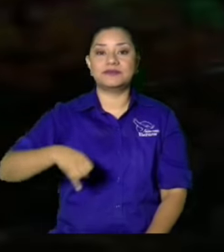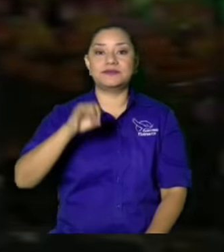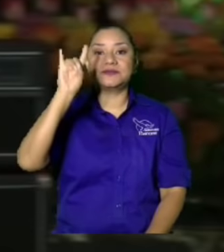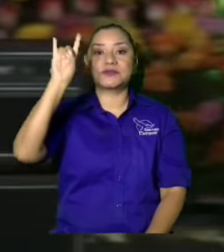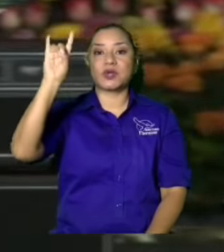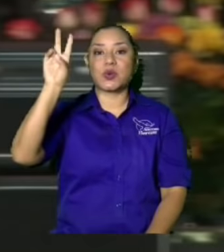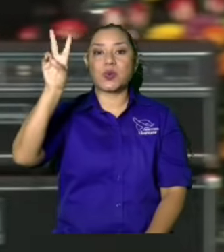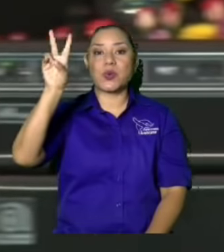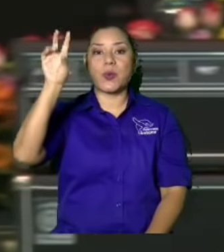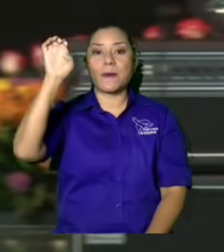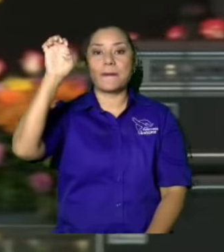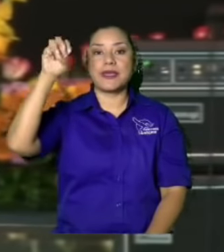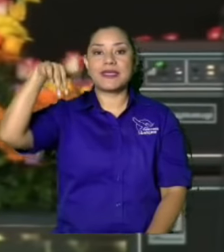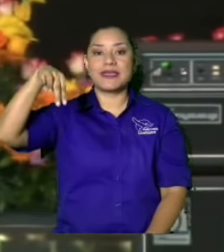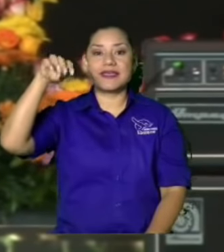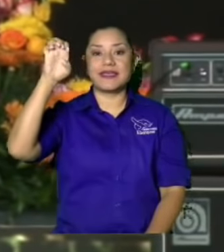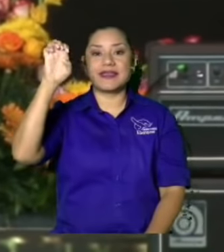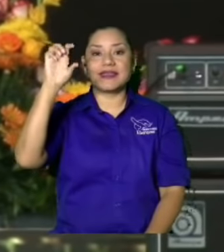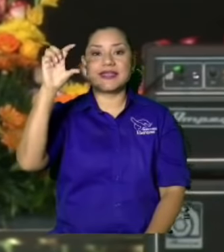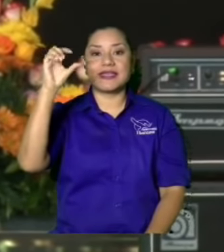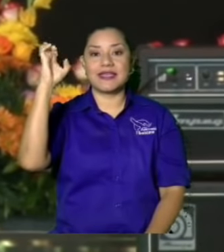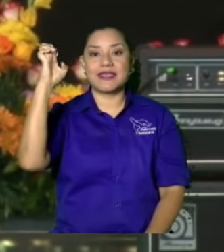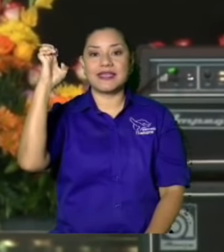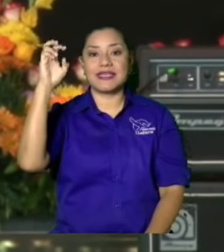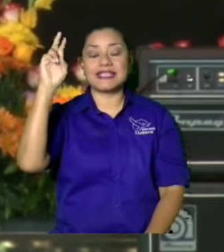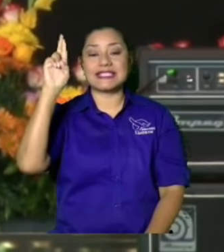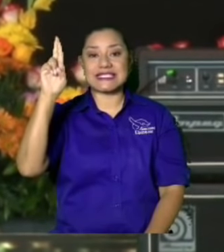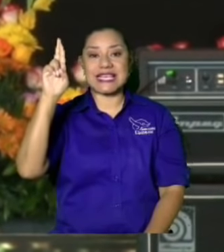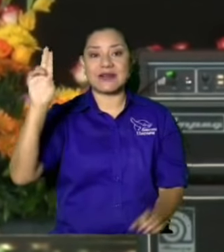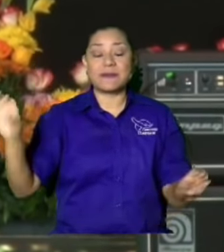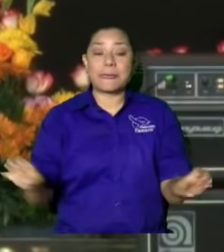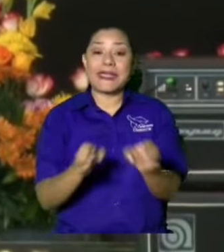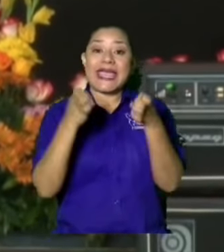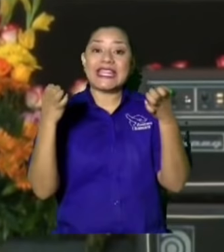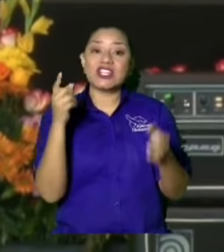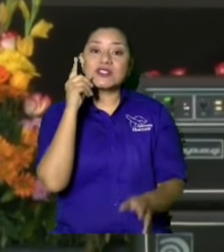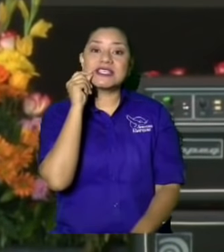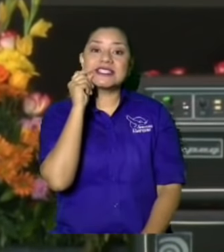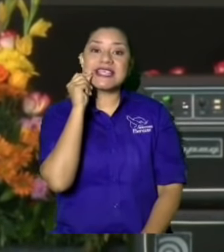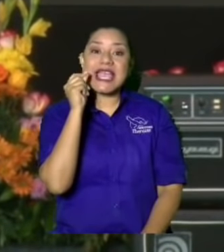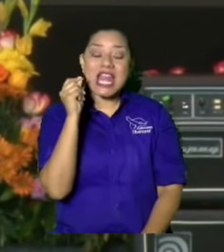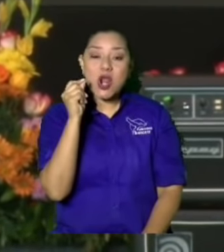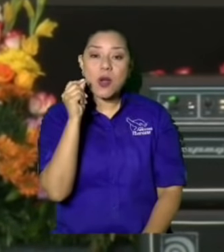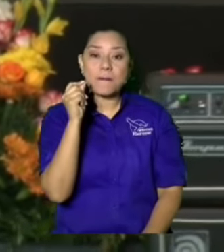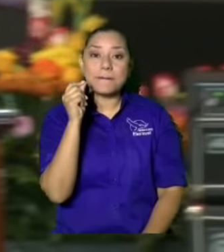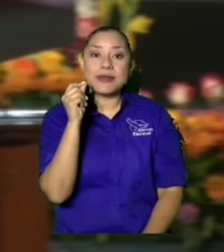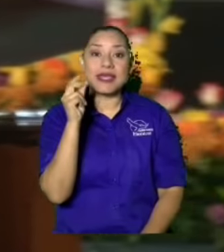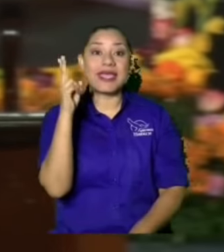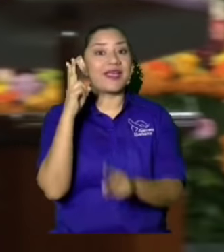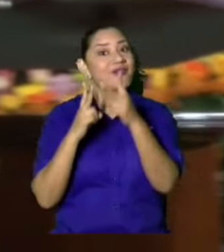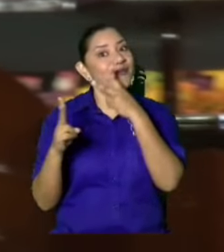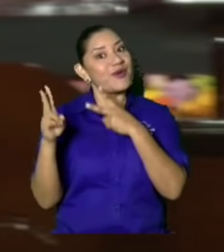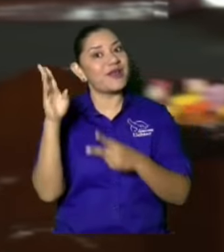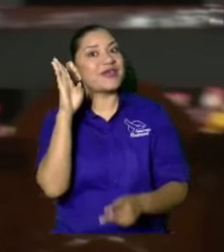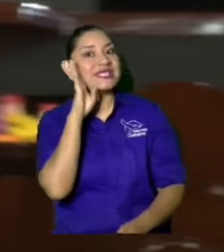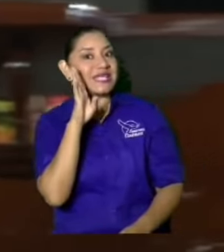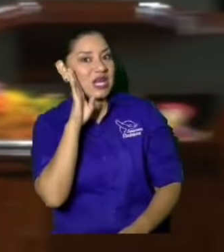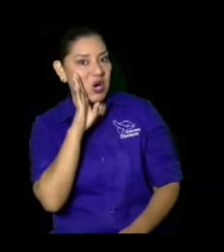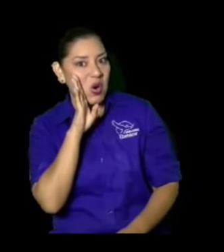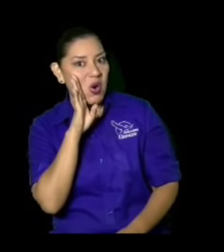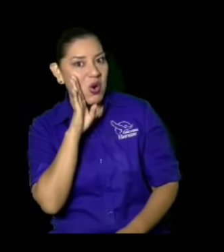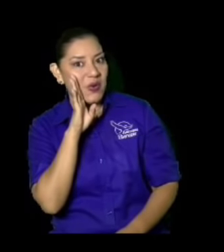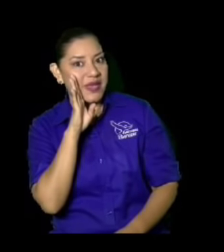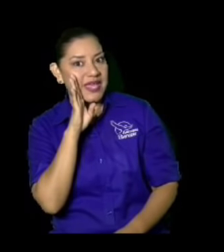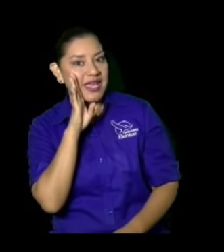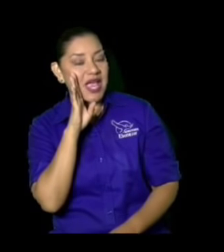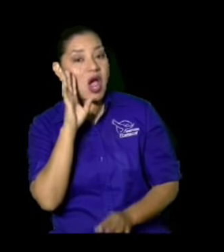nosotros, pero mire lo que dice este versículo: entonces el hombre rejuvenece y vuelve a ser como